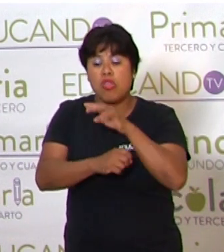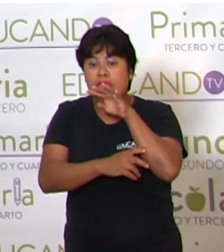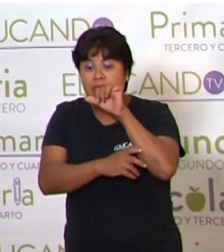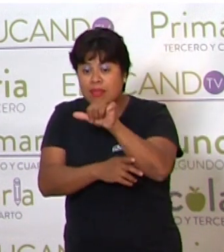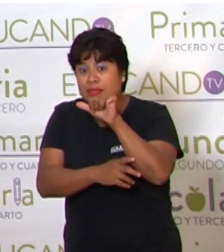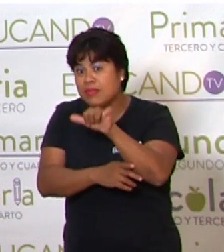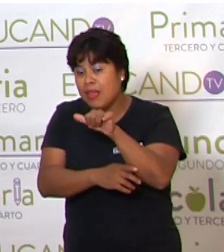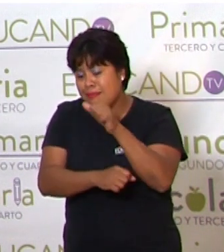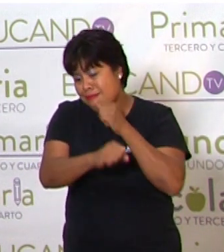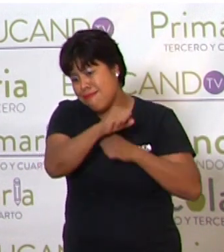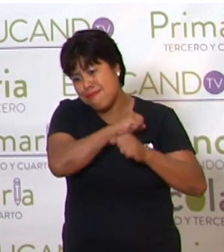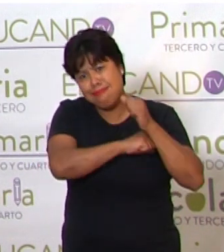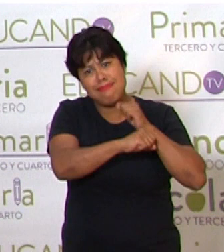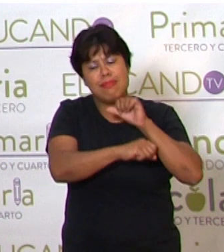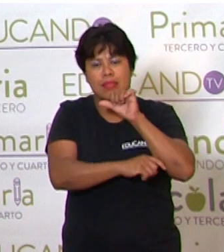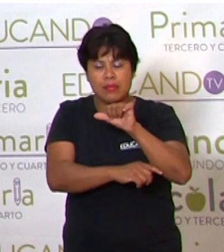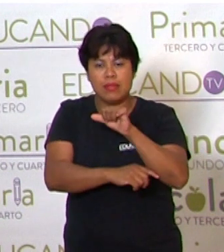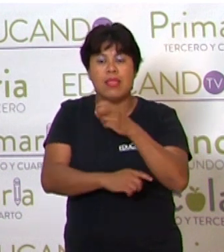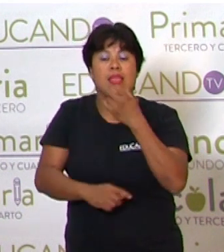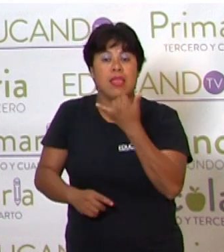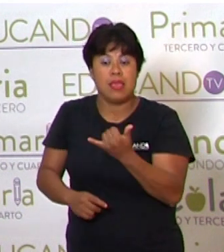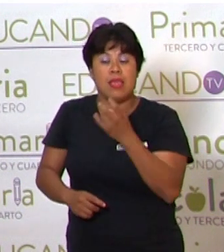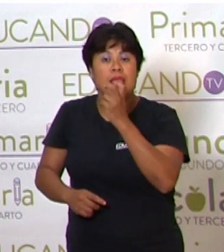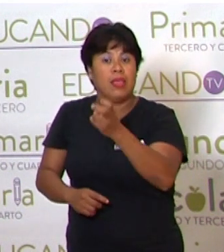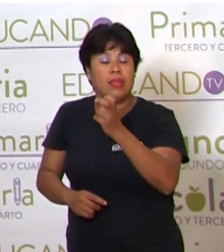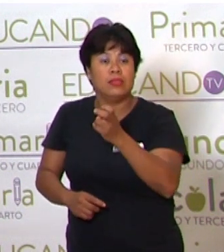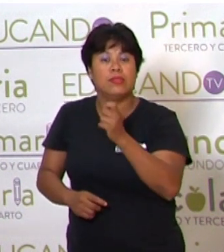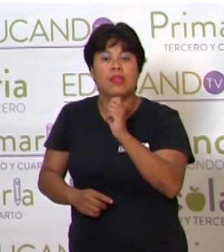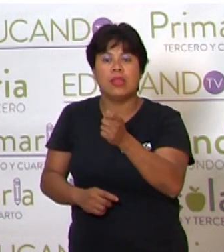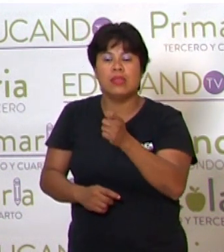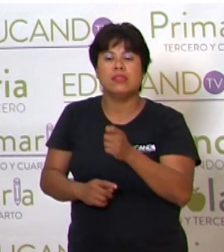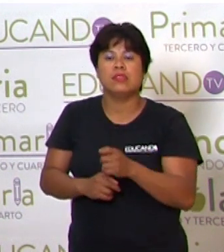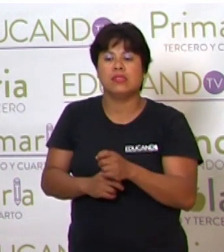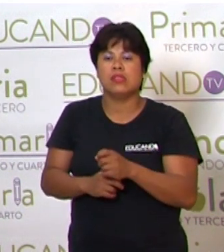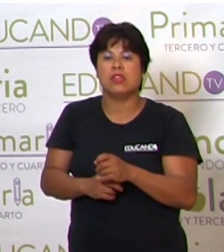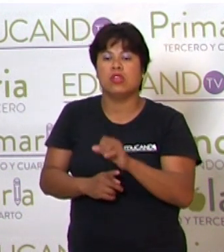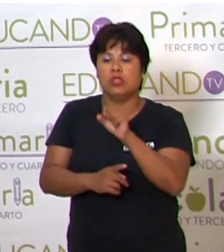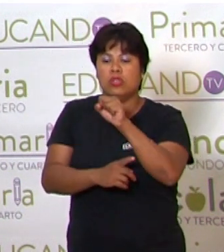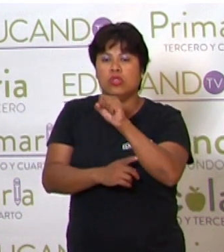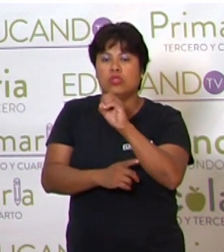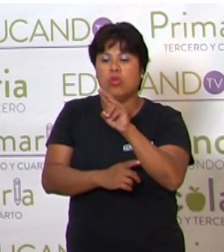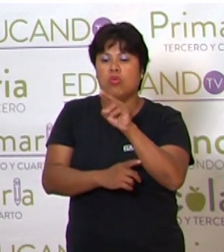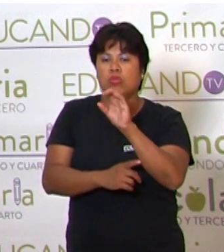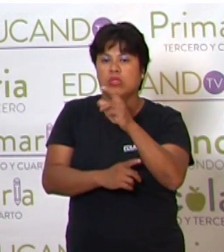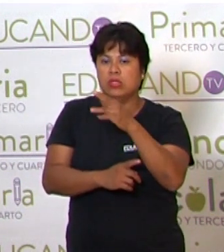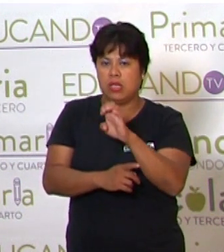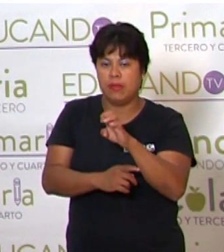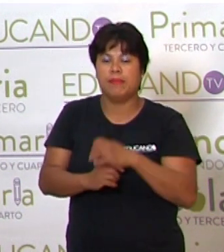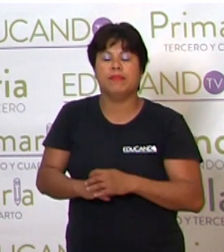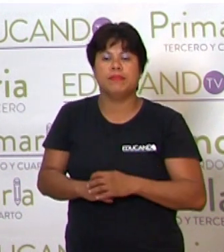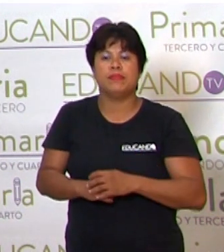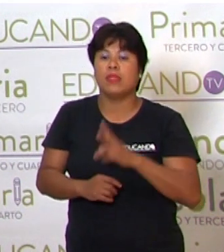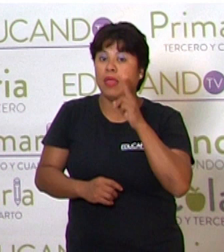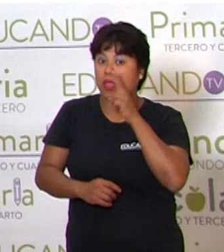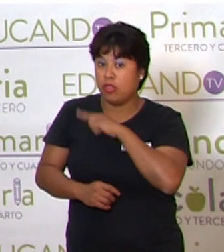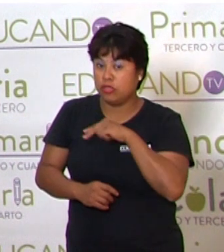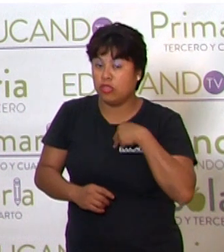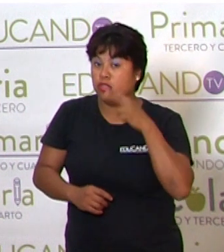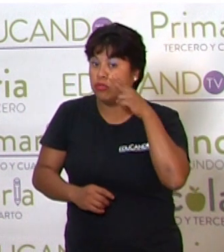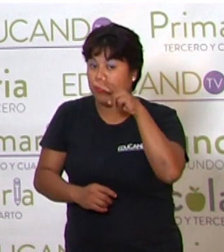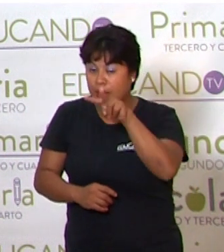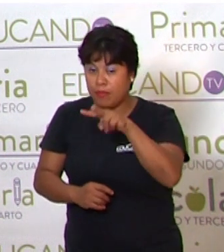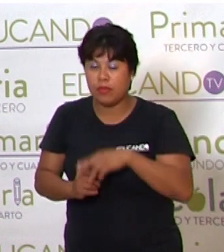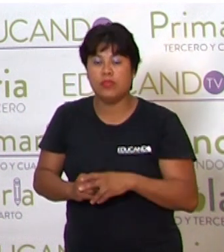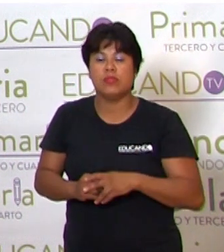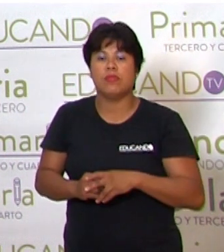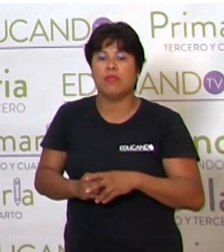XVI y que es del código Souchet-Nutal, vemos